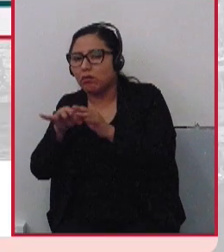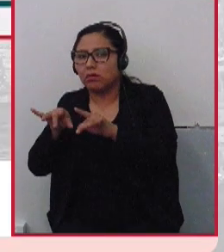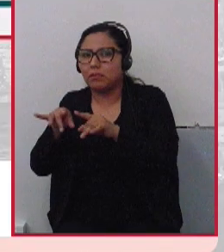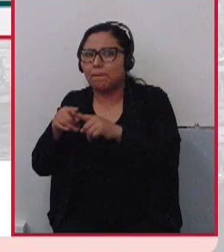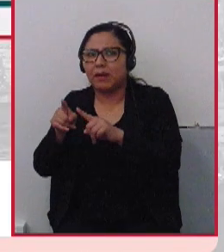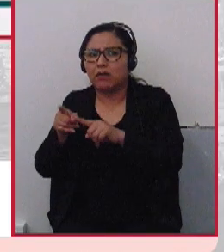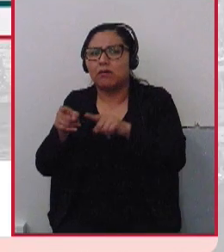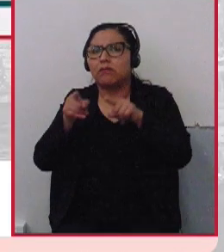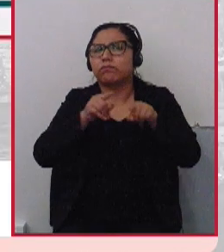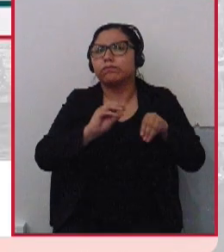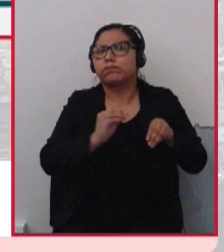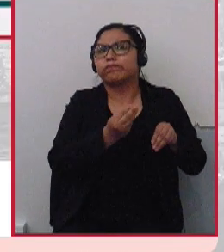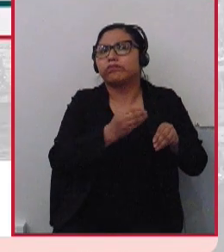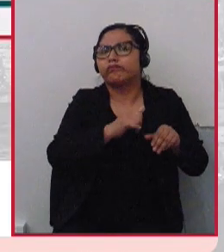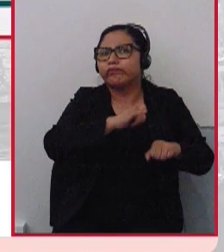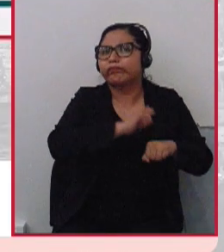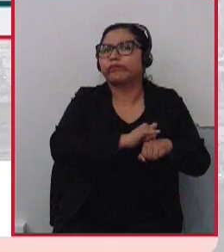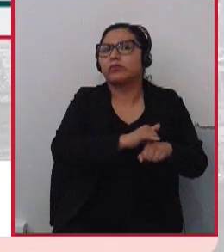no olviden el fundamento.